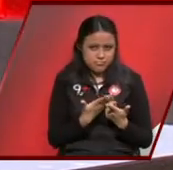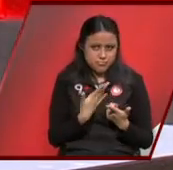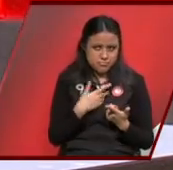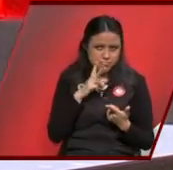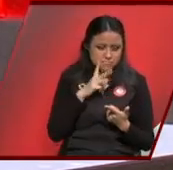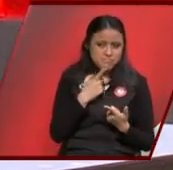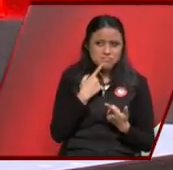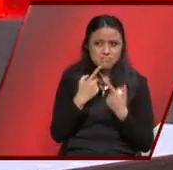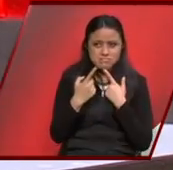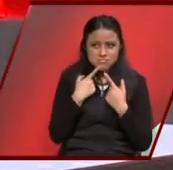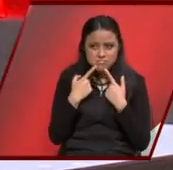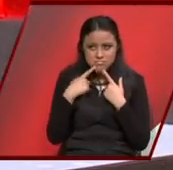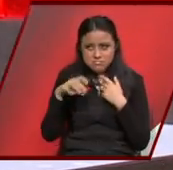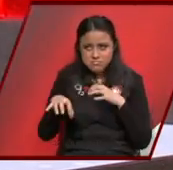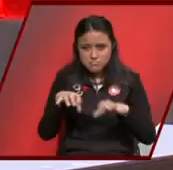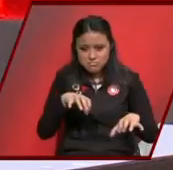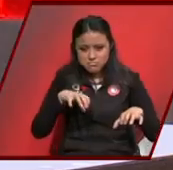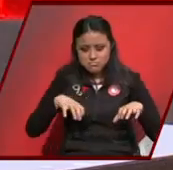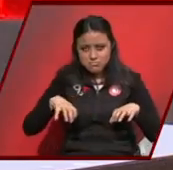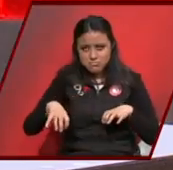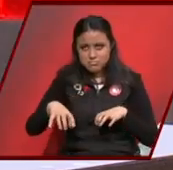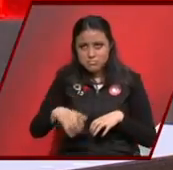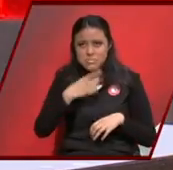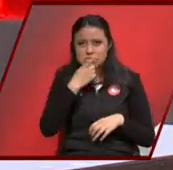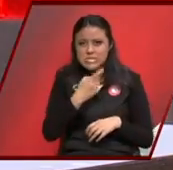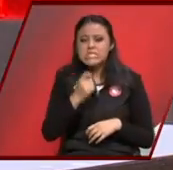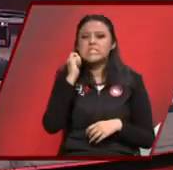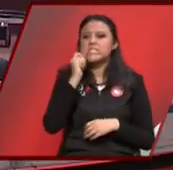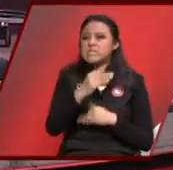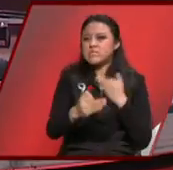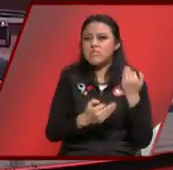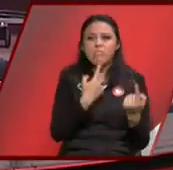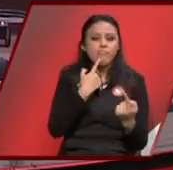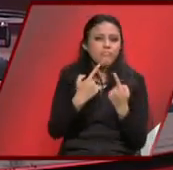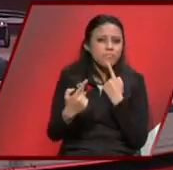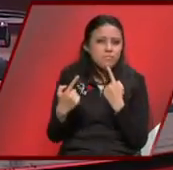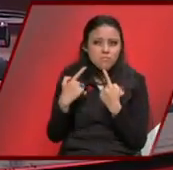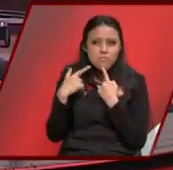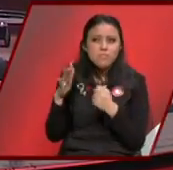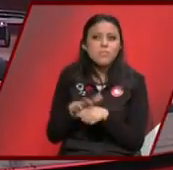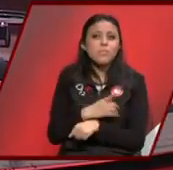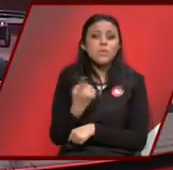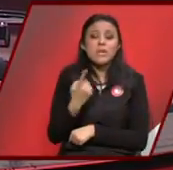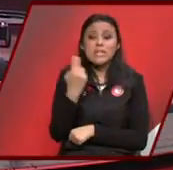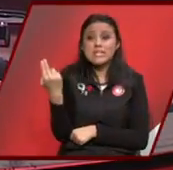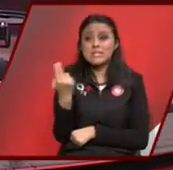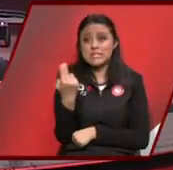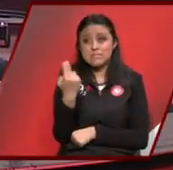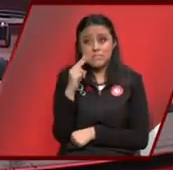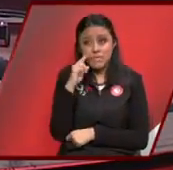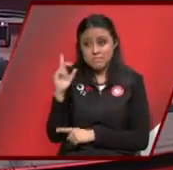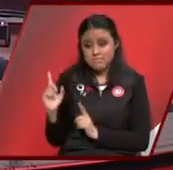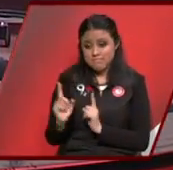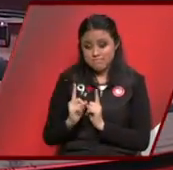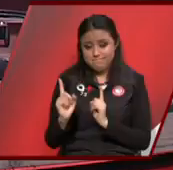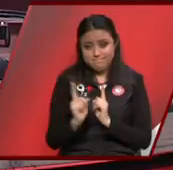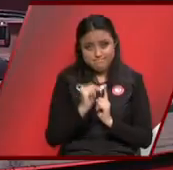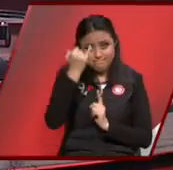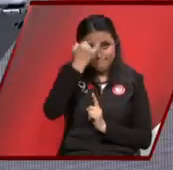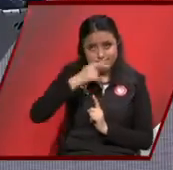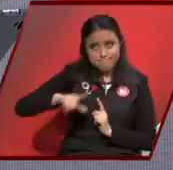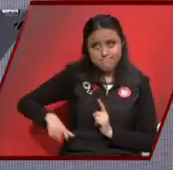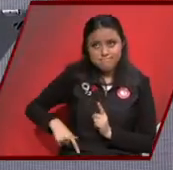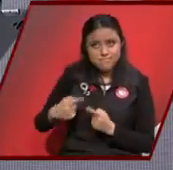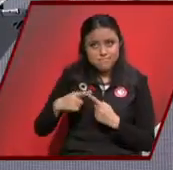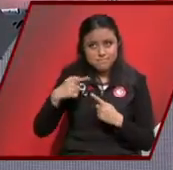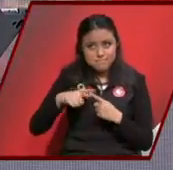en español, por tribus, por corrientes. Yo he dialogado con todos porque eso es lo que necesitamos. Necesitamos una jefa de gobierno altamente capacitada para